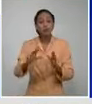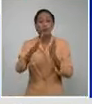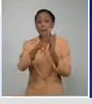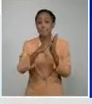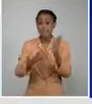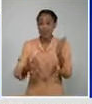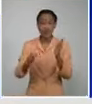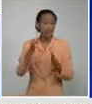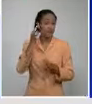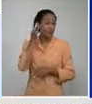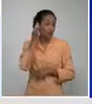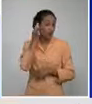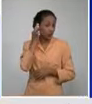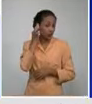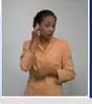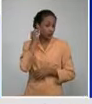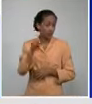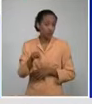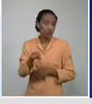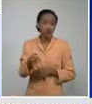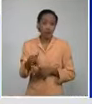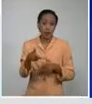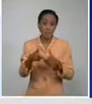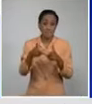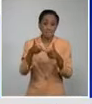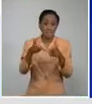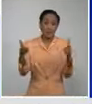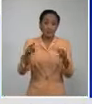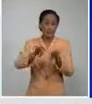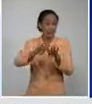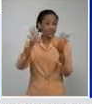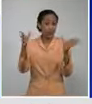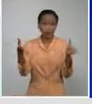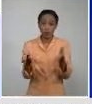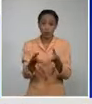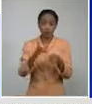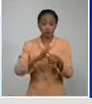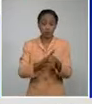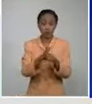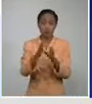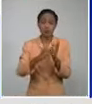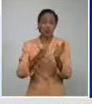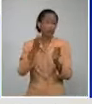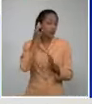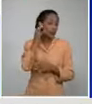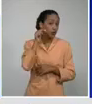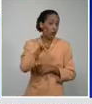febrero, que había sido el más alto de toda la pandemia, se promediaron